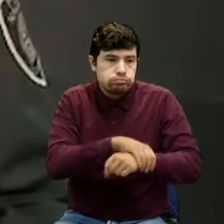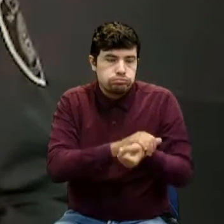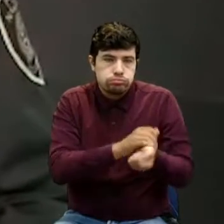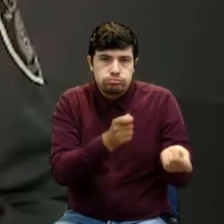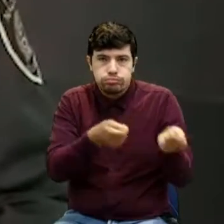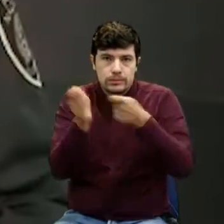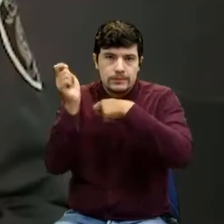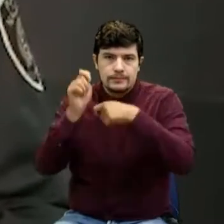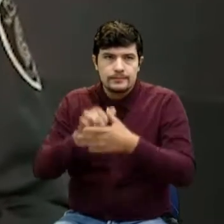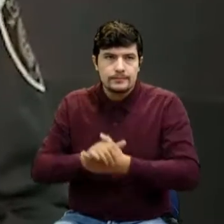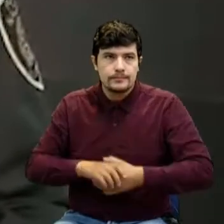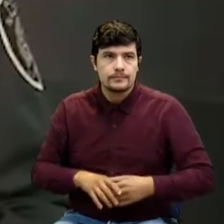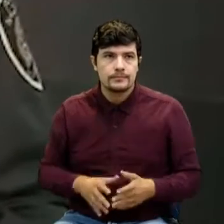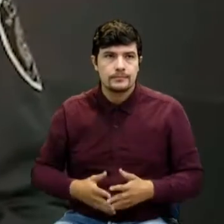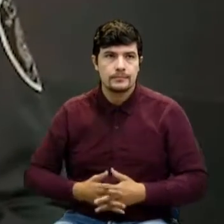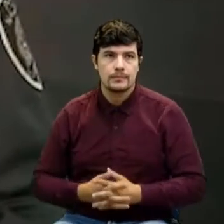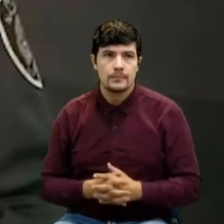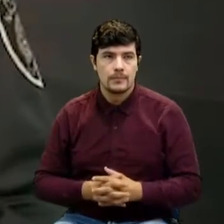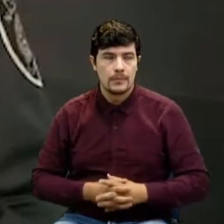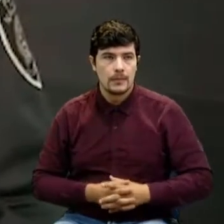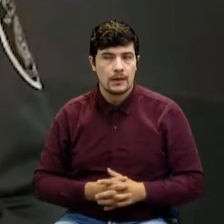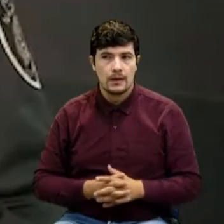como cuando usted tiene que